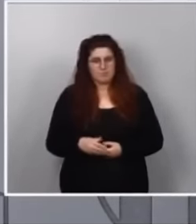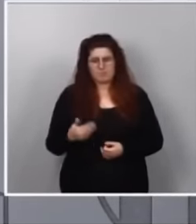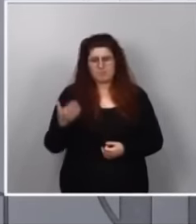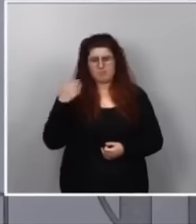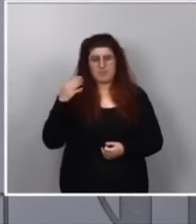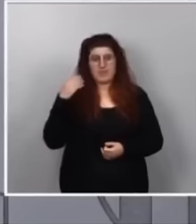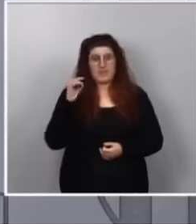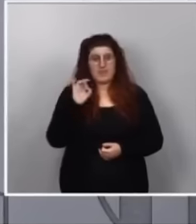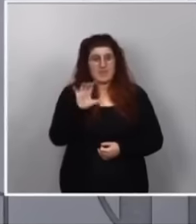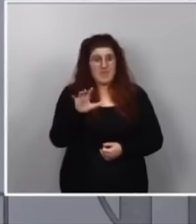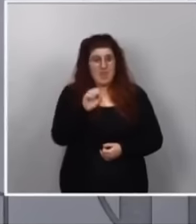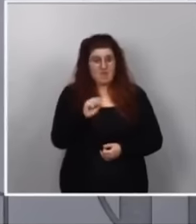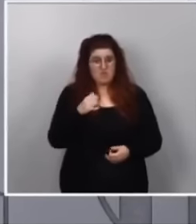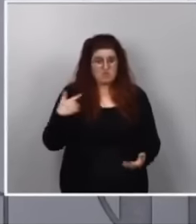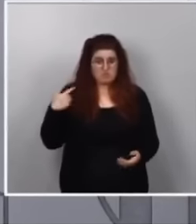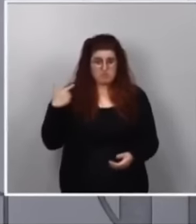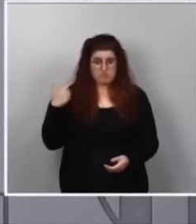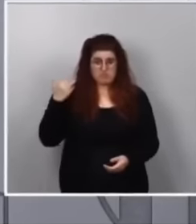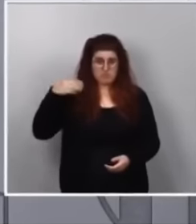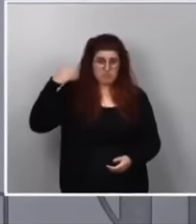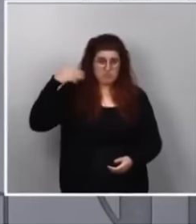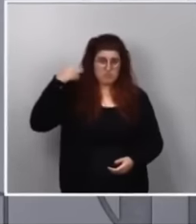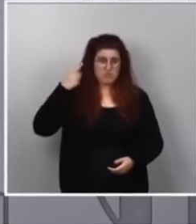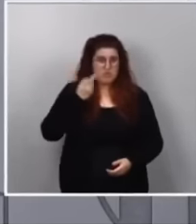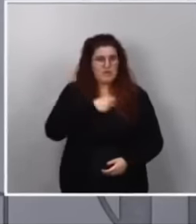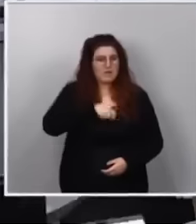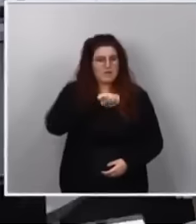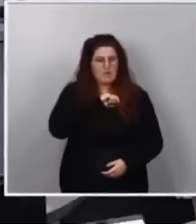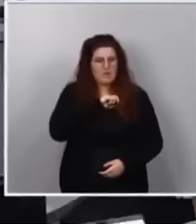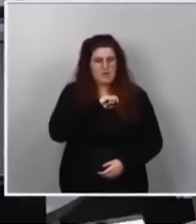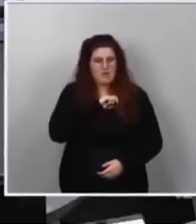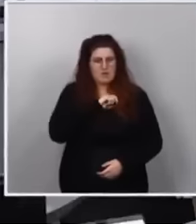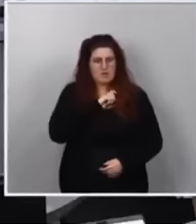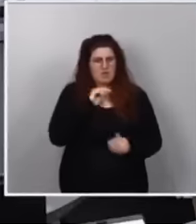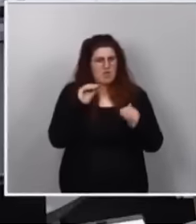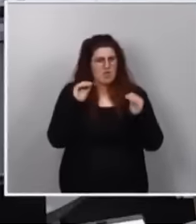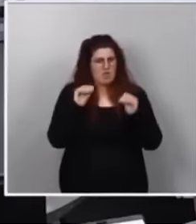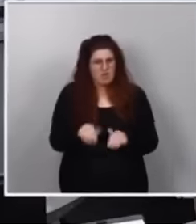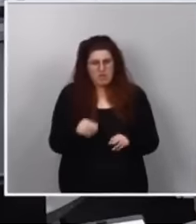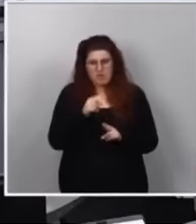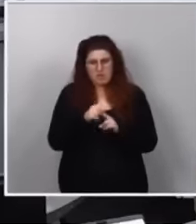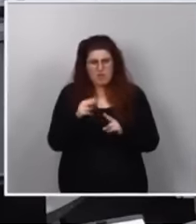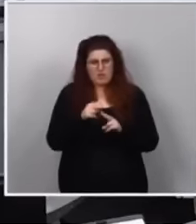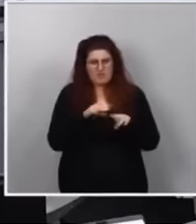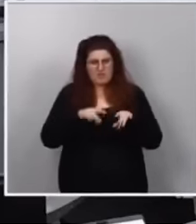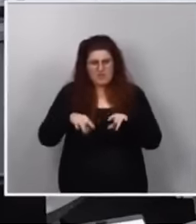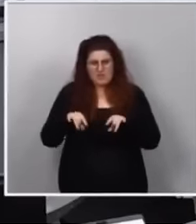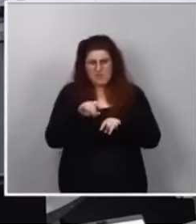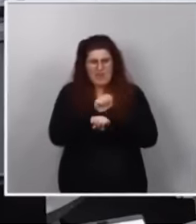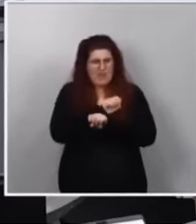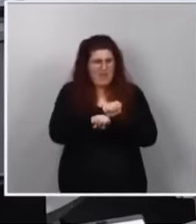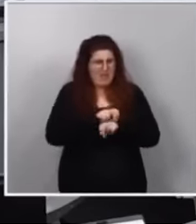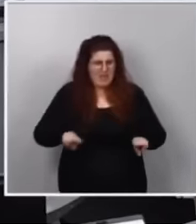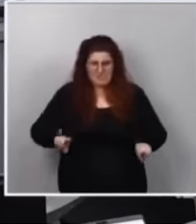años este país vivió, me atrevería a decir, la mayor crisis política y territorial en